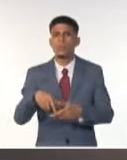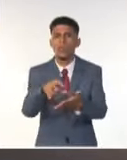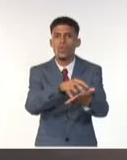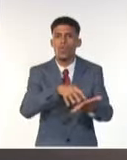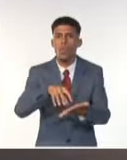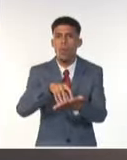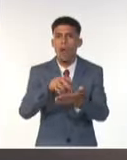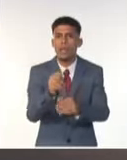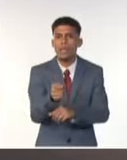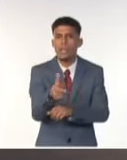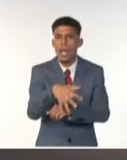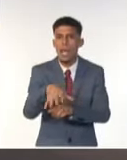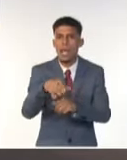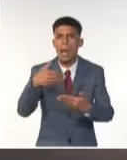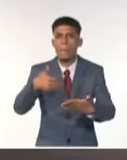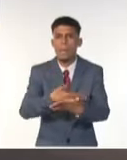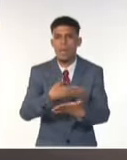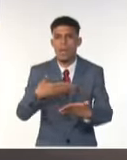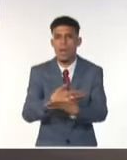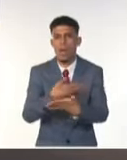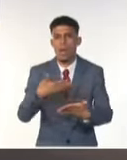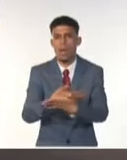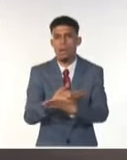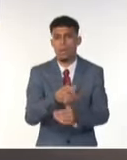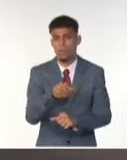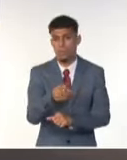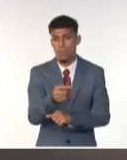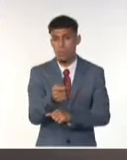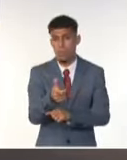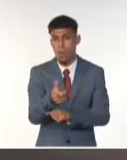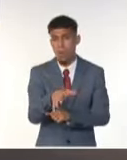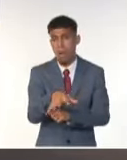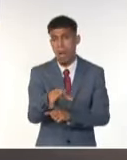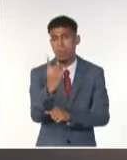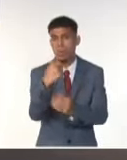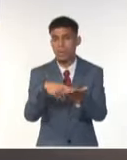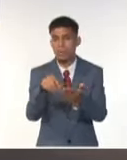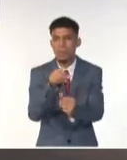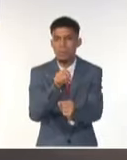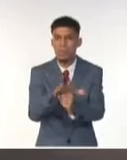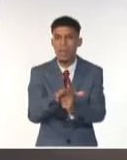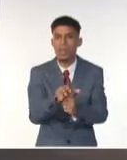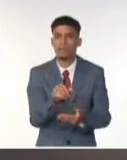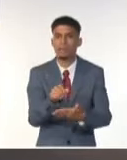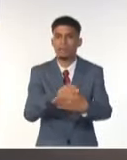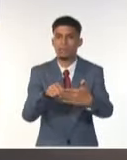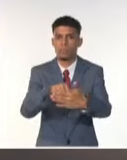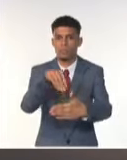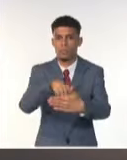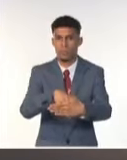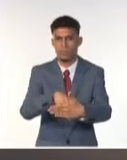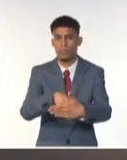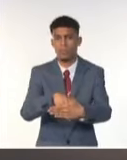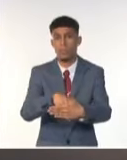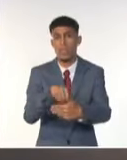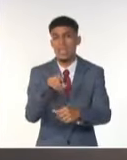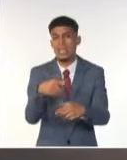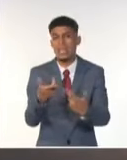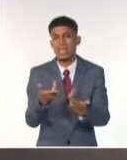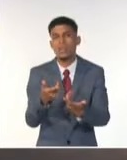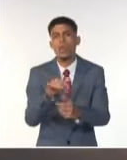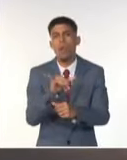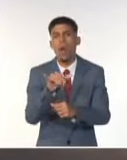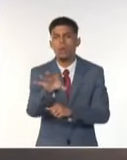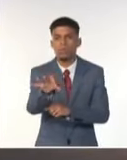Doral, cerca de Miami, y lo hizo a poco menos de una semana de que comience la Convención Nacional Republicana, en que espera